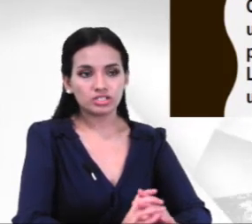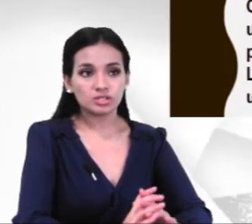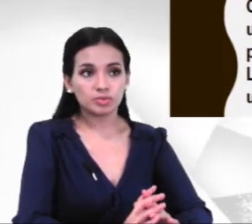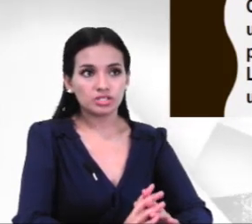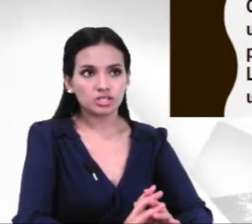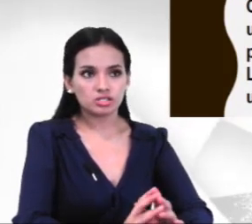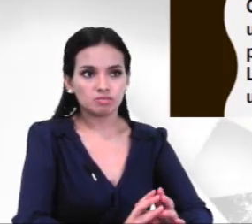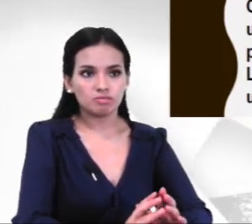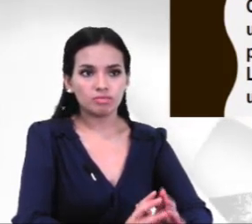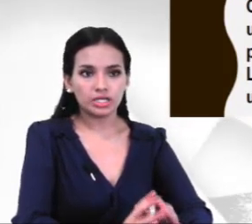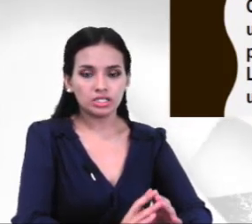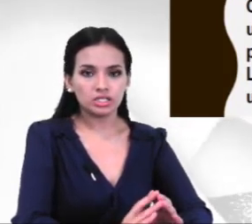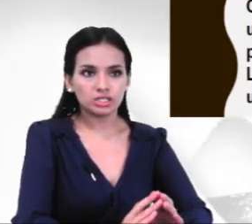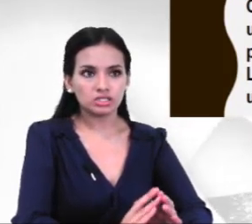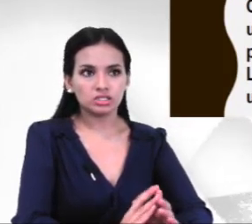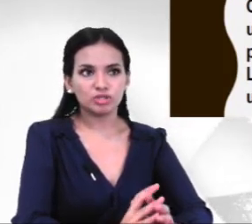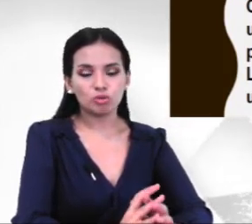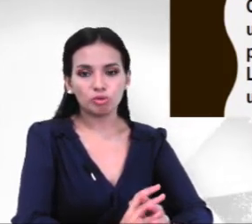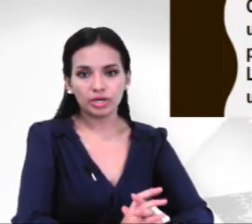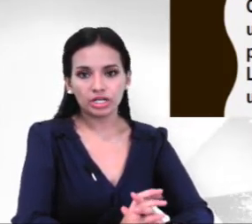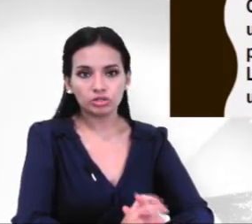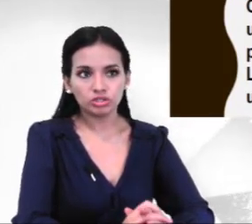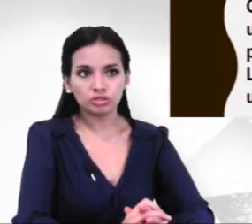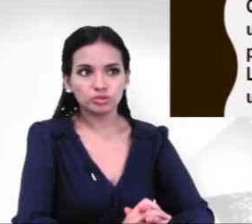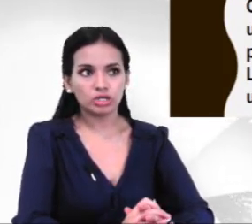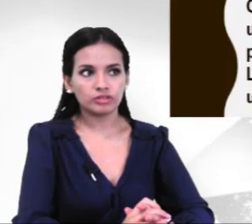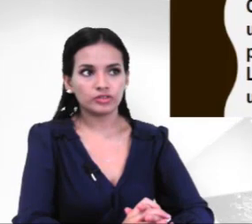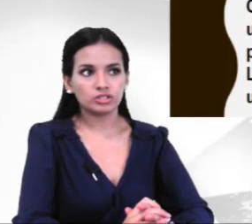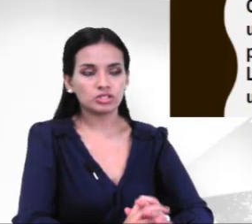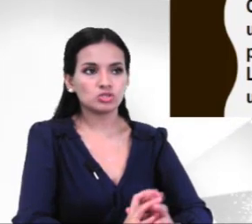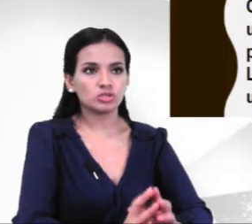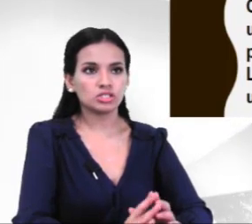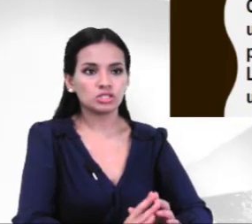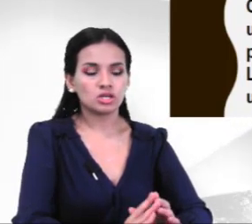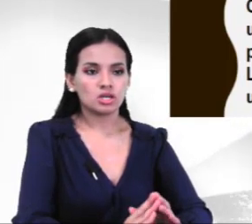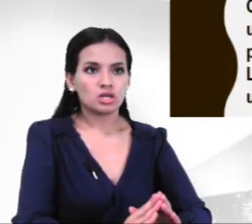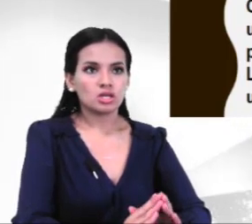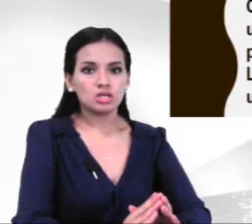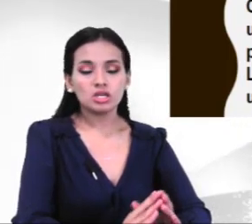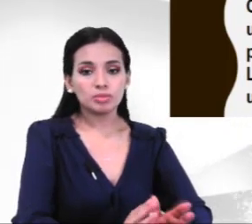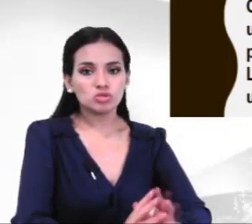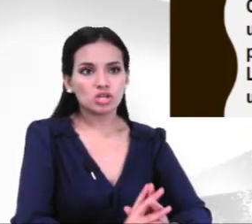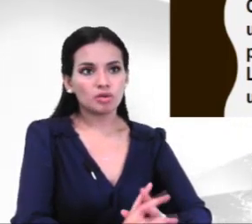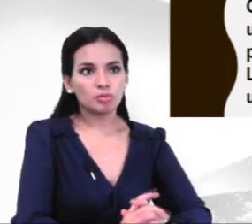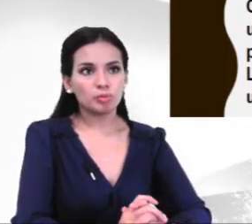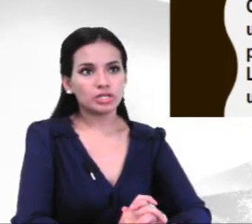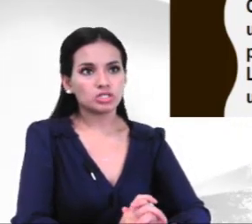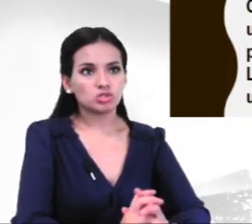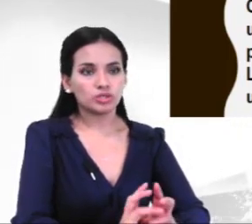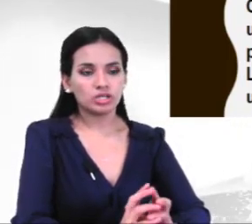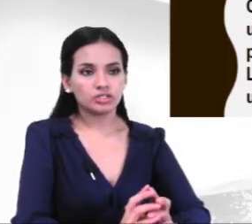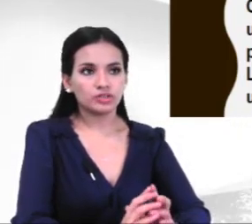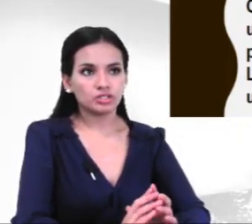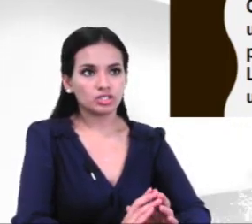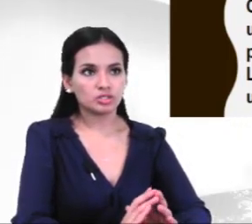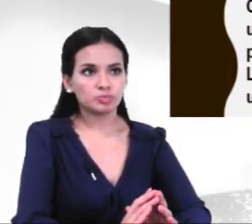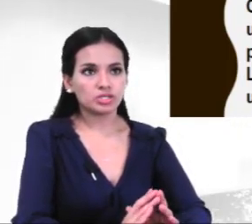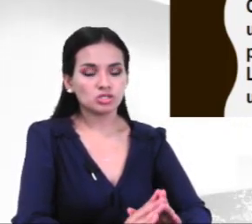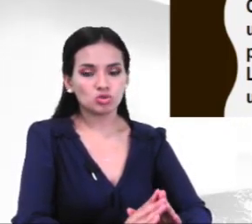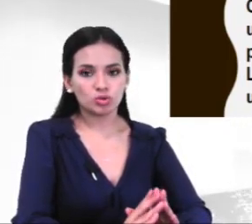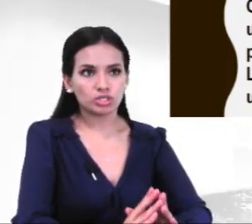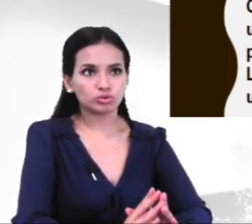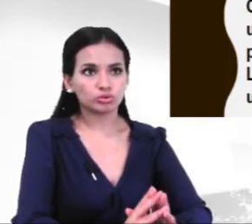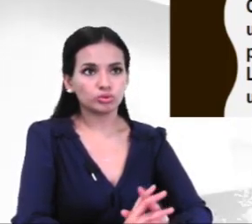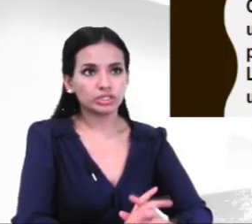de diferentes especies marinas así también como para el turismo de las diferentes zonas y ya mencionamos para el desove de las diferentes